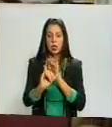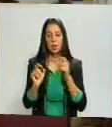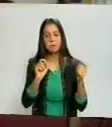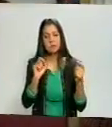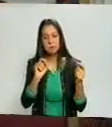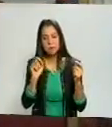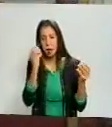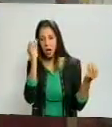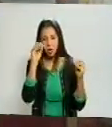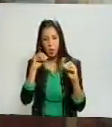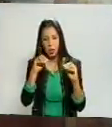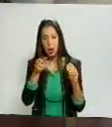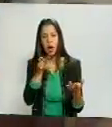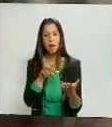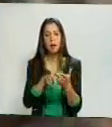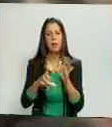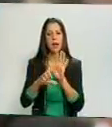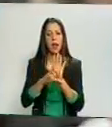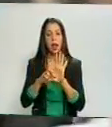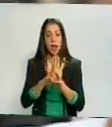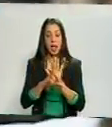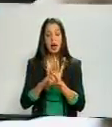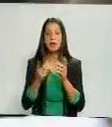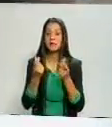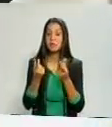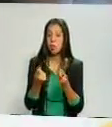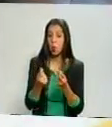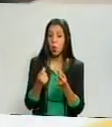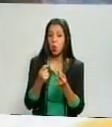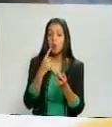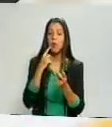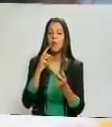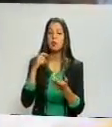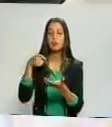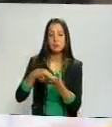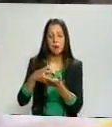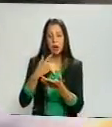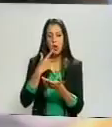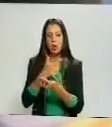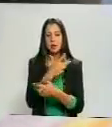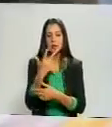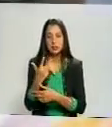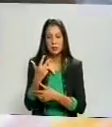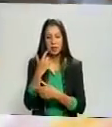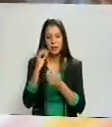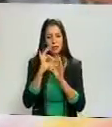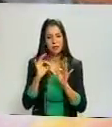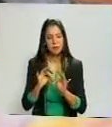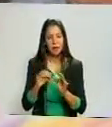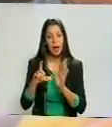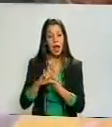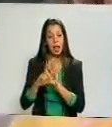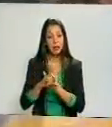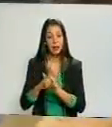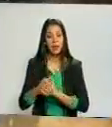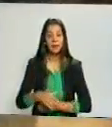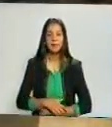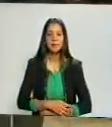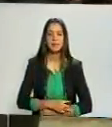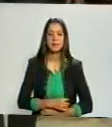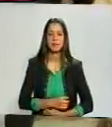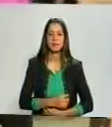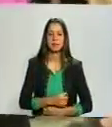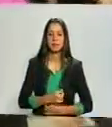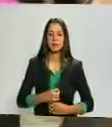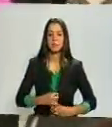por unanimidad la ley constitucional de la unidad tributaria sancionatoria, la tercera herramienta legal en este momento que avala